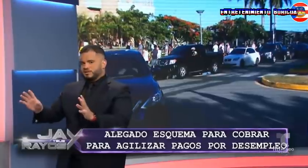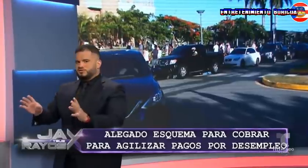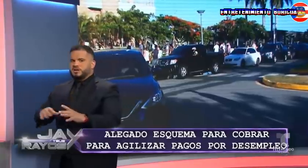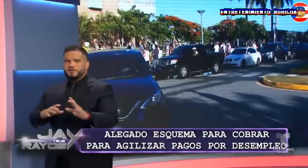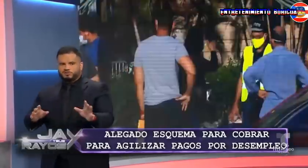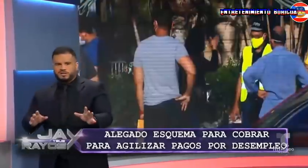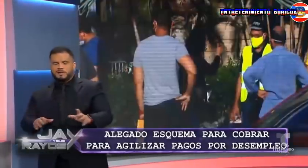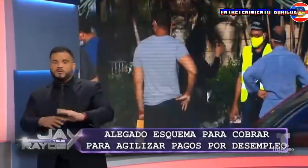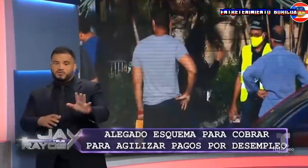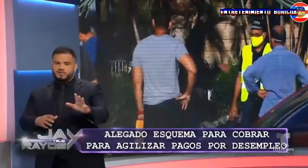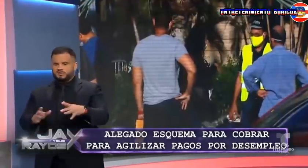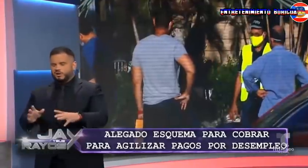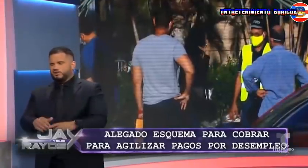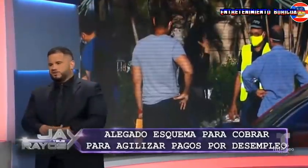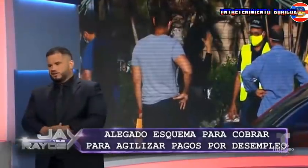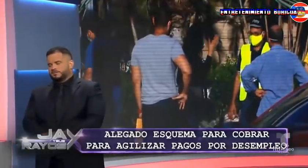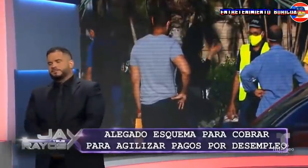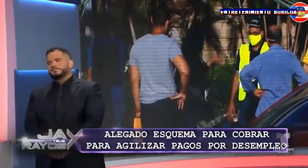unos audios adicionales.